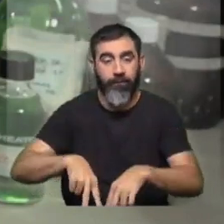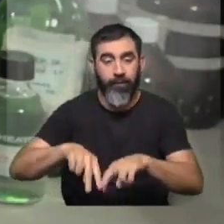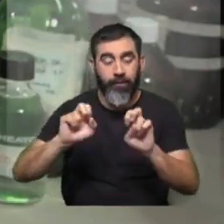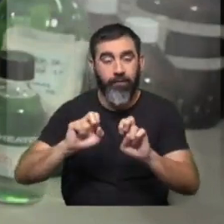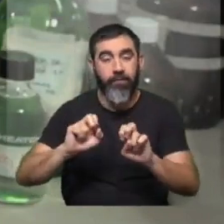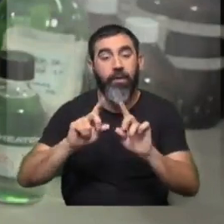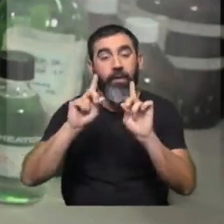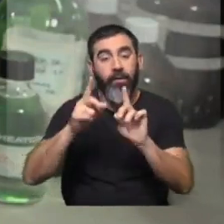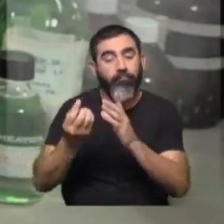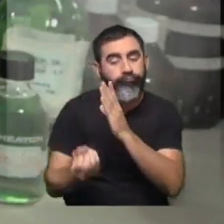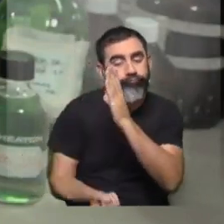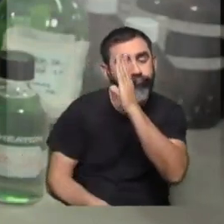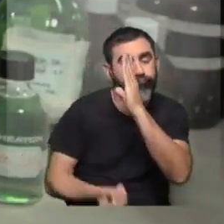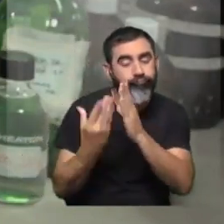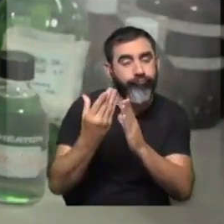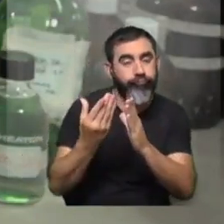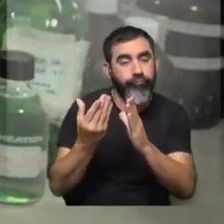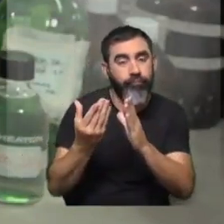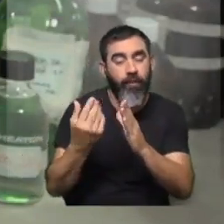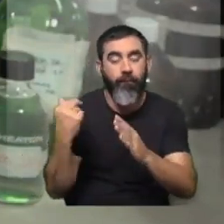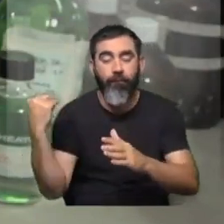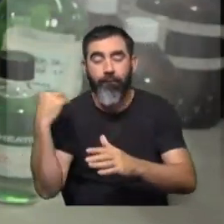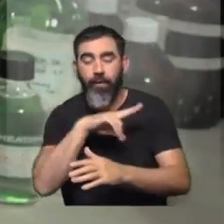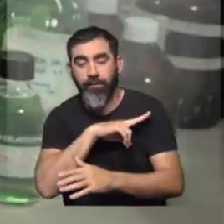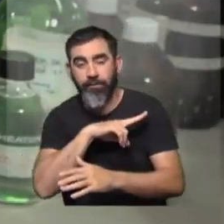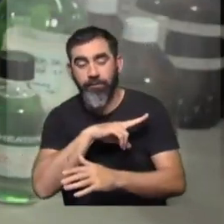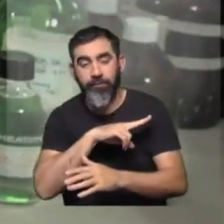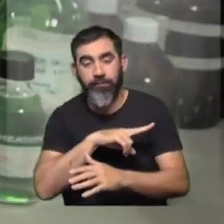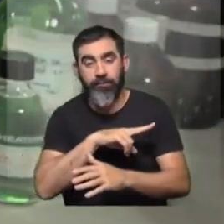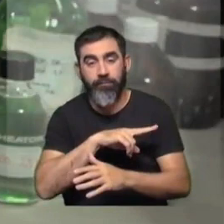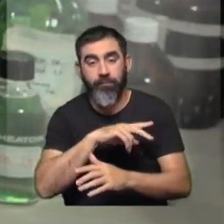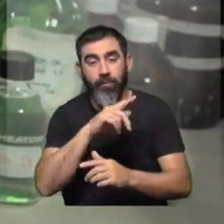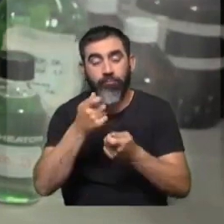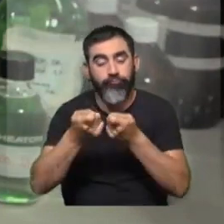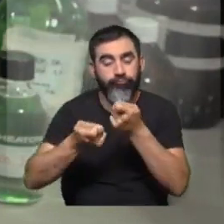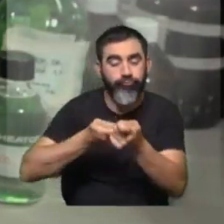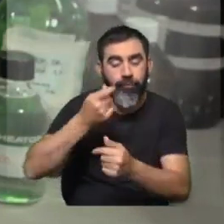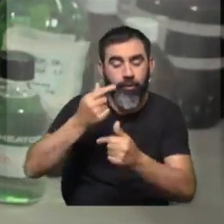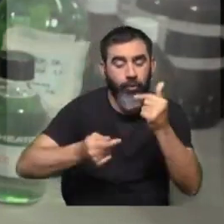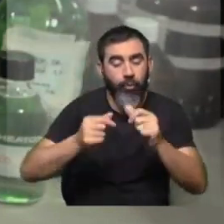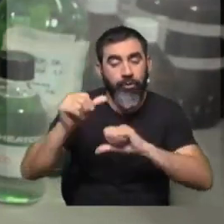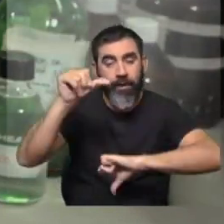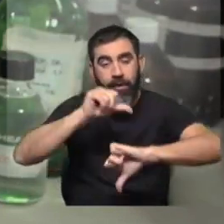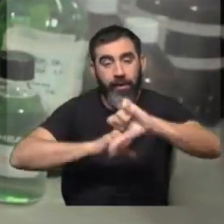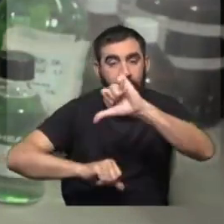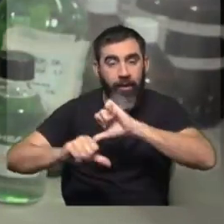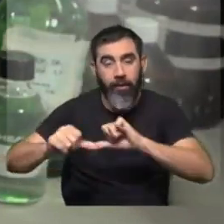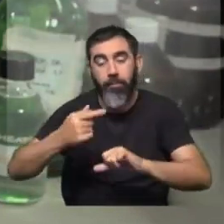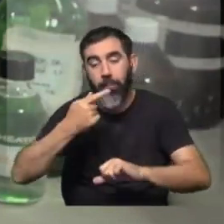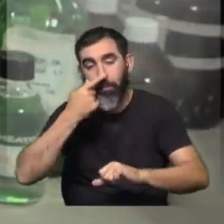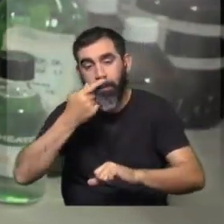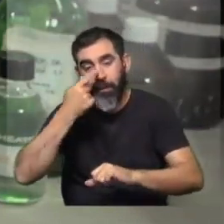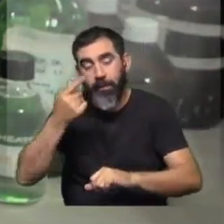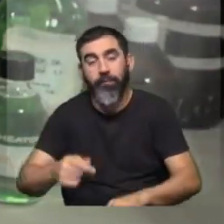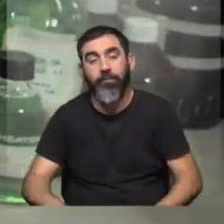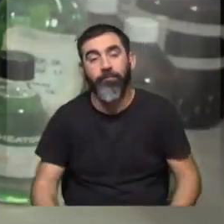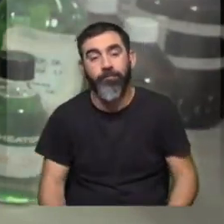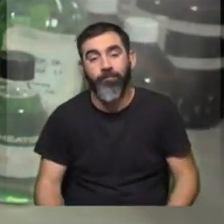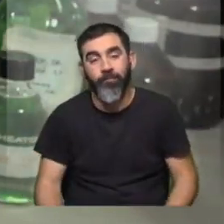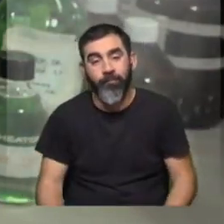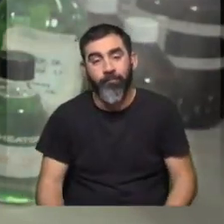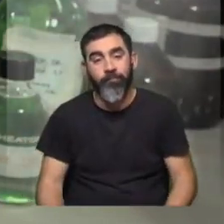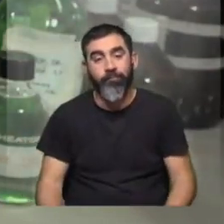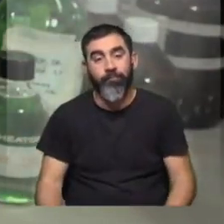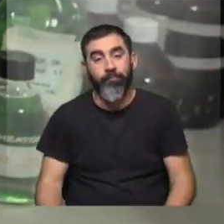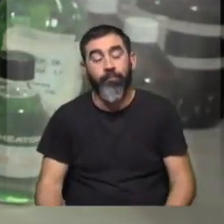tuvimos que crear una ayahuasca sintética a partir de los componentes químicos que a nosotros nos interesaban. Esto lo hicimos